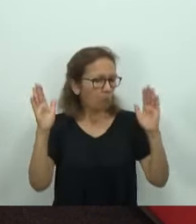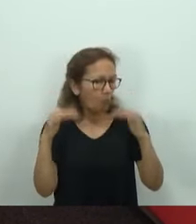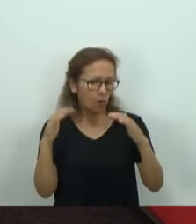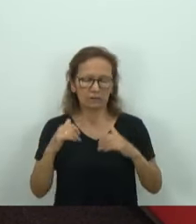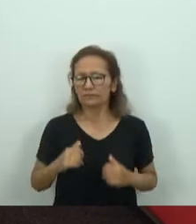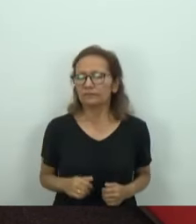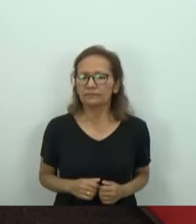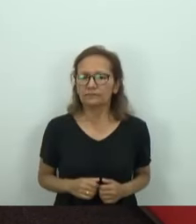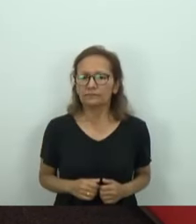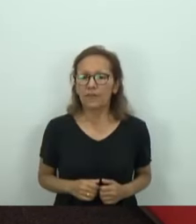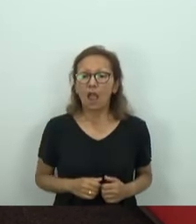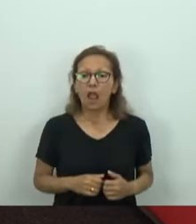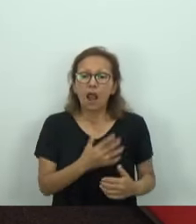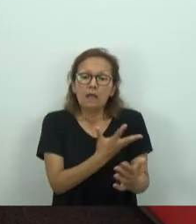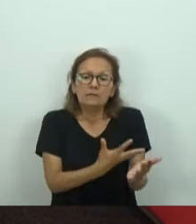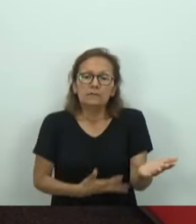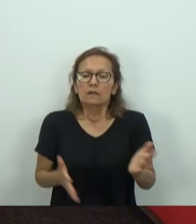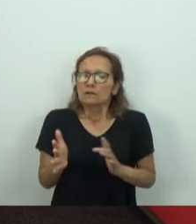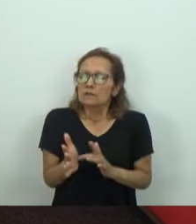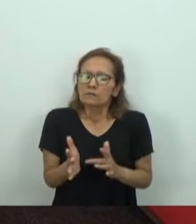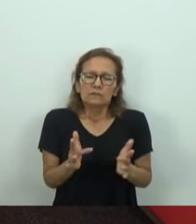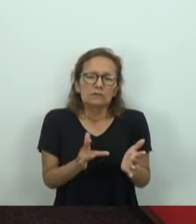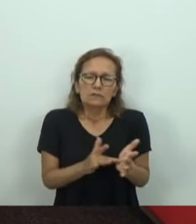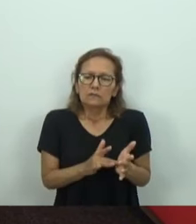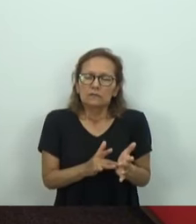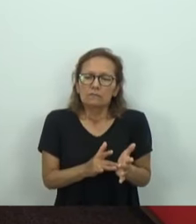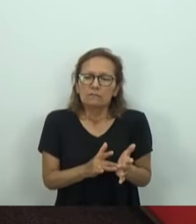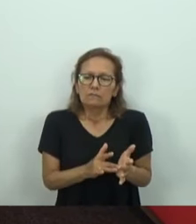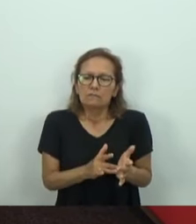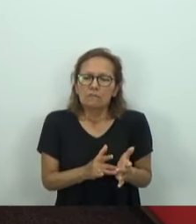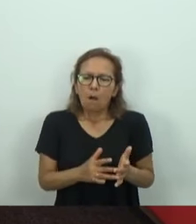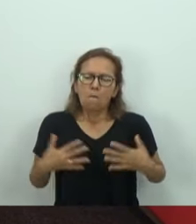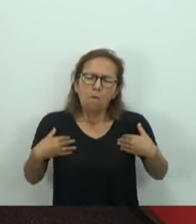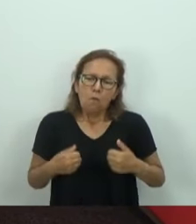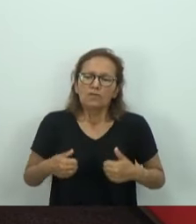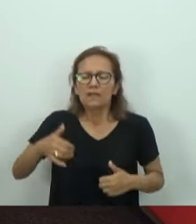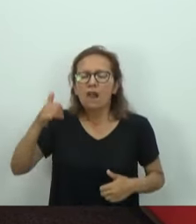Por eso la sangre de Jesucristo, queridos, la sangre tiene tanto poder.